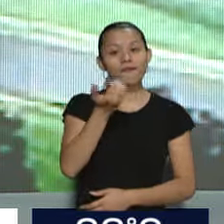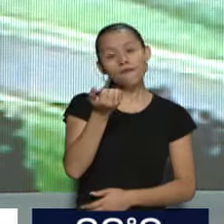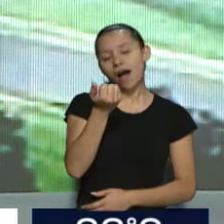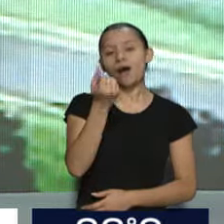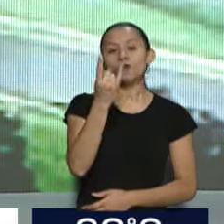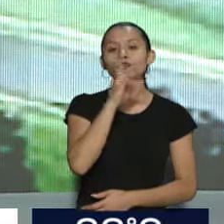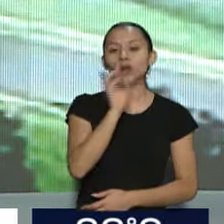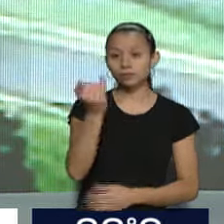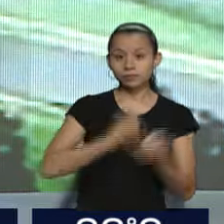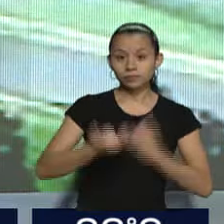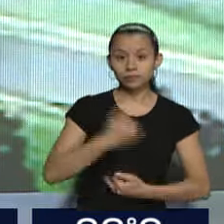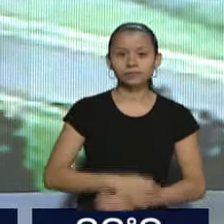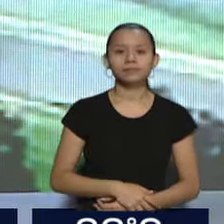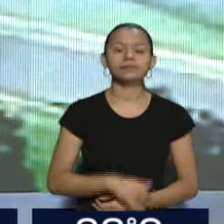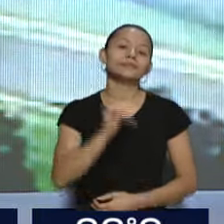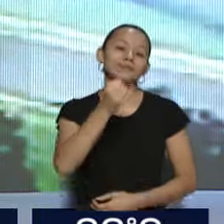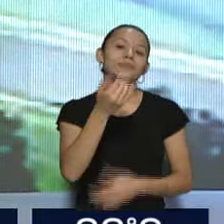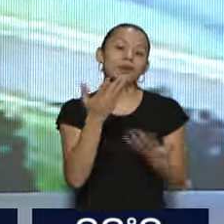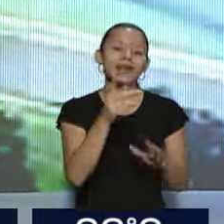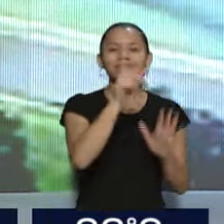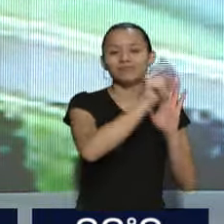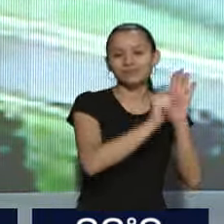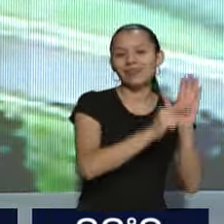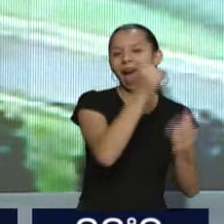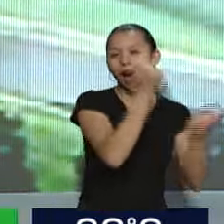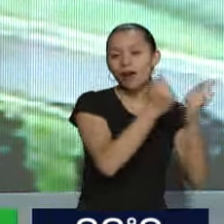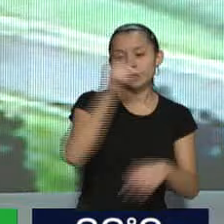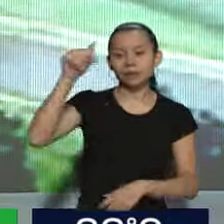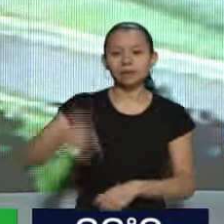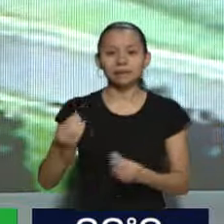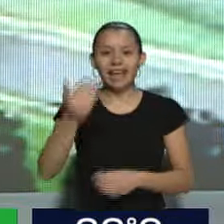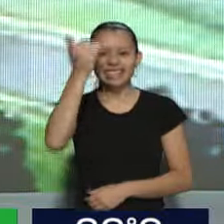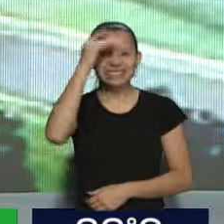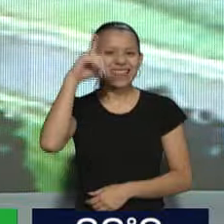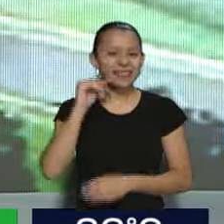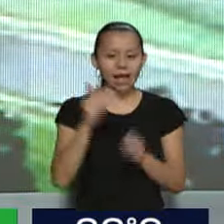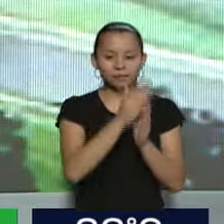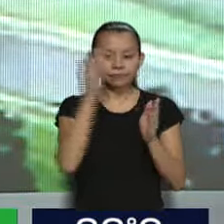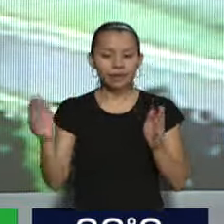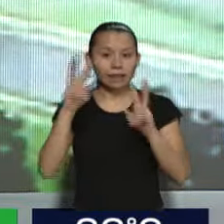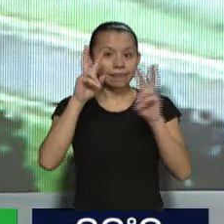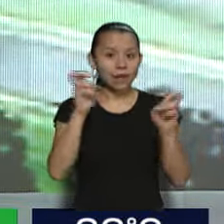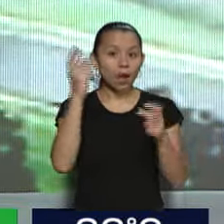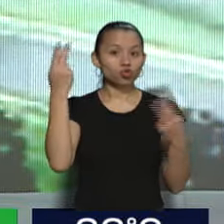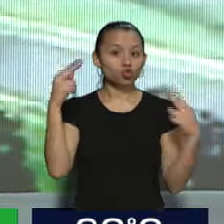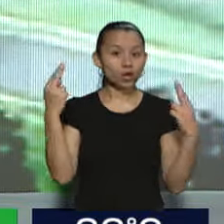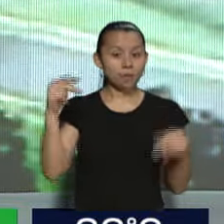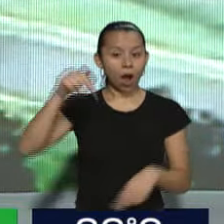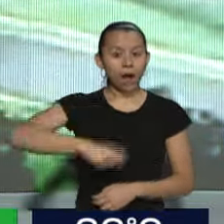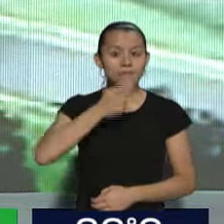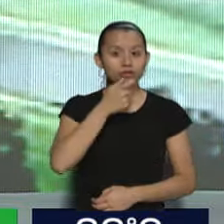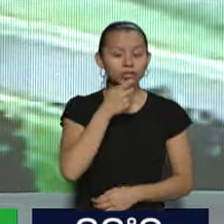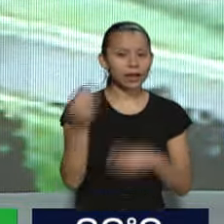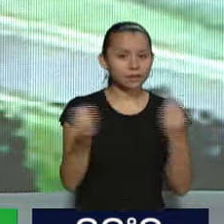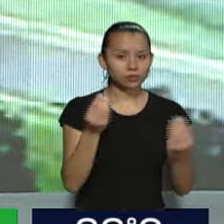Y sí, porque de los números económicos a lo que ha pasado en esta primera quincena respecto al turismo en la provincia de Mendoza. Hoy